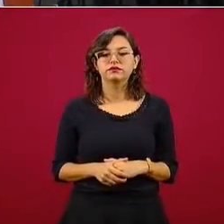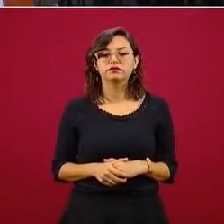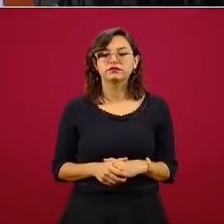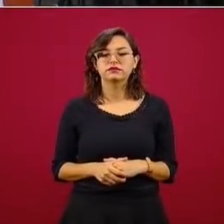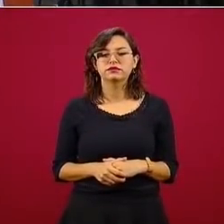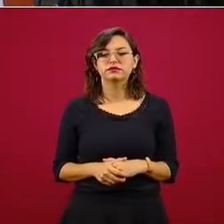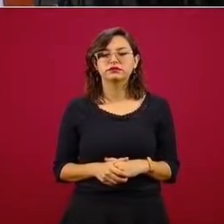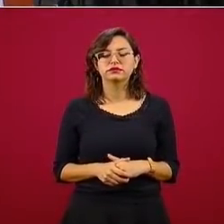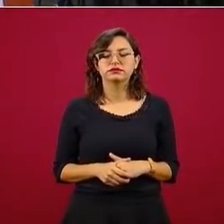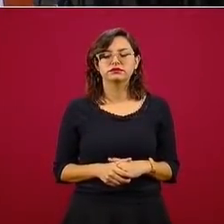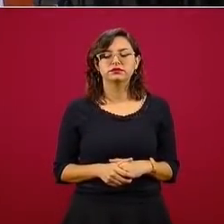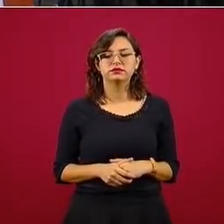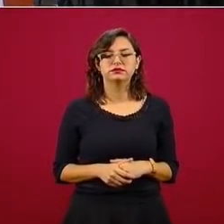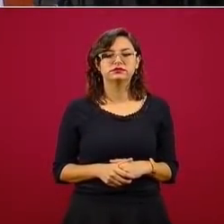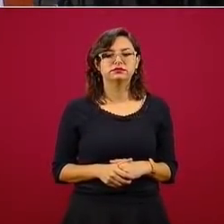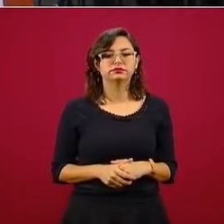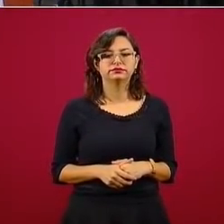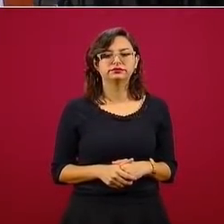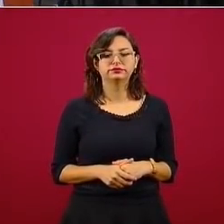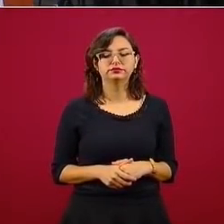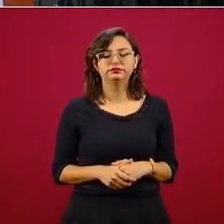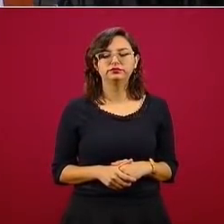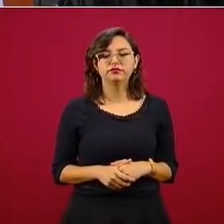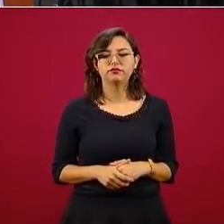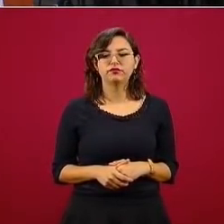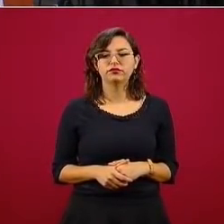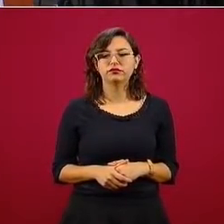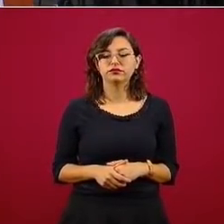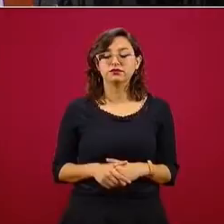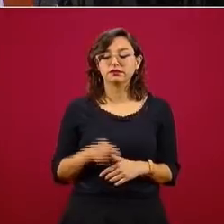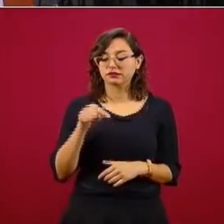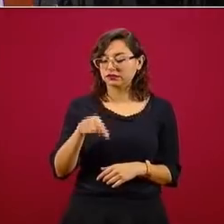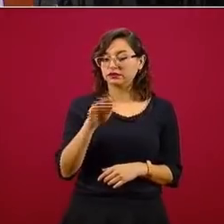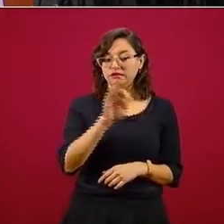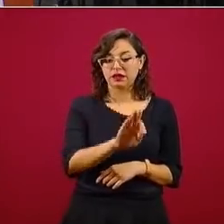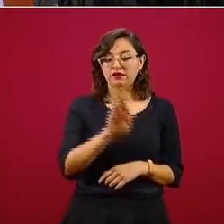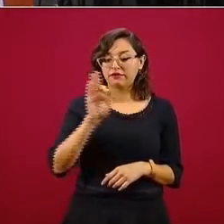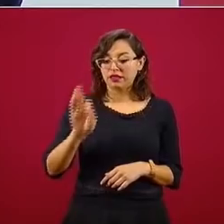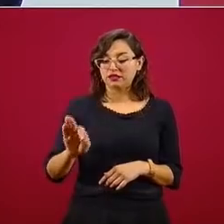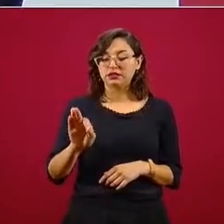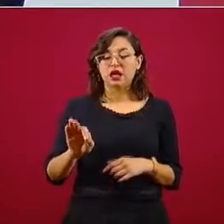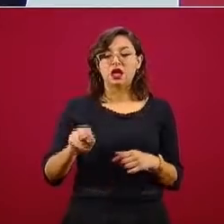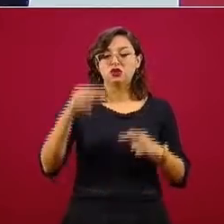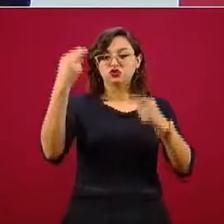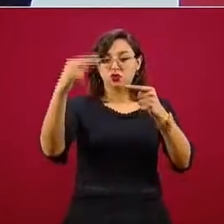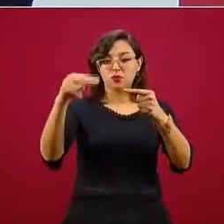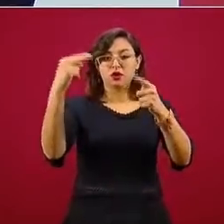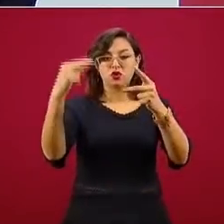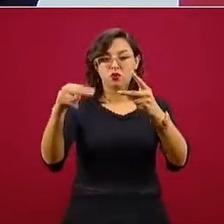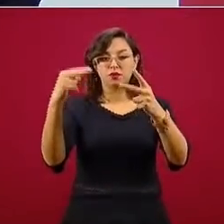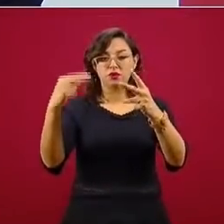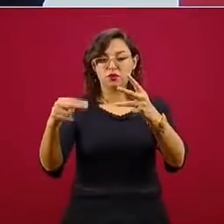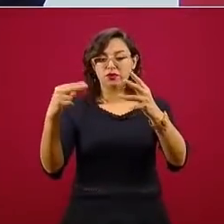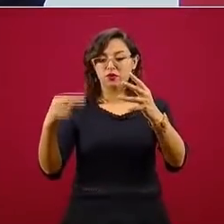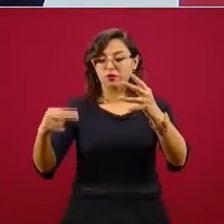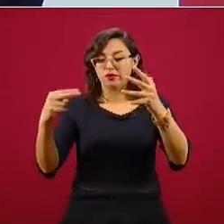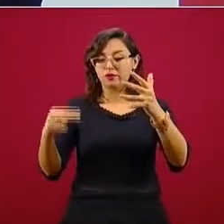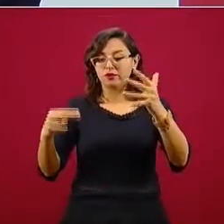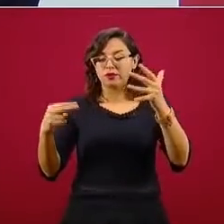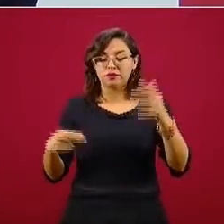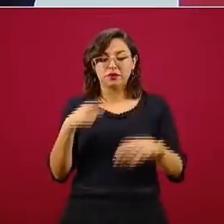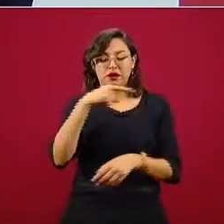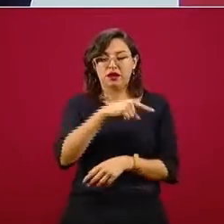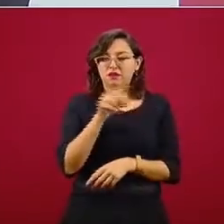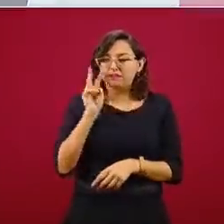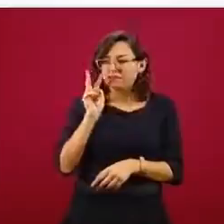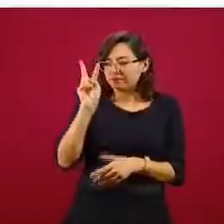le aparecerá todo el personal de COVID que durante esa fecha estuvo atendiendo, para que pueda recordar. Un elemento que nos